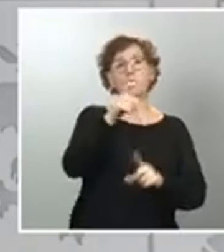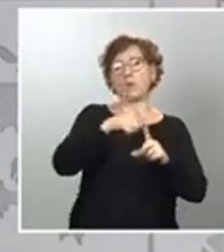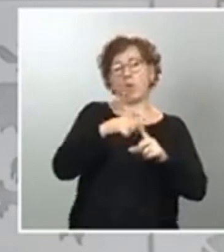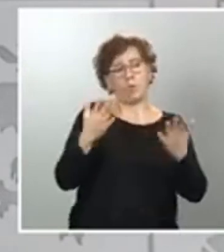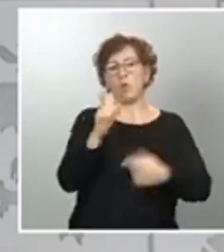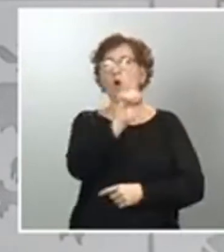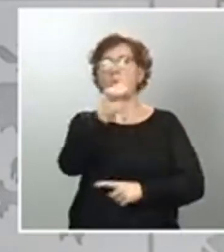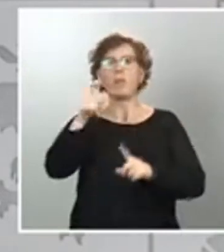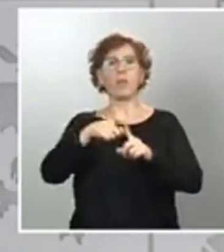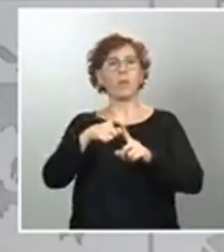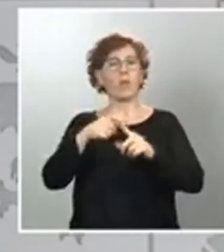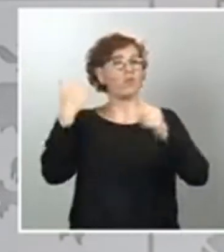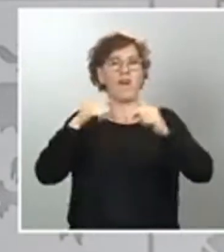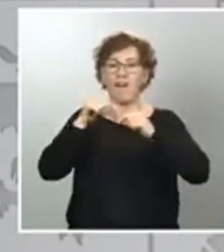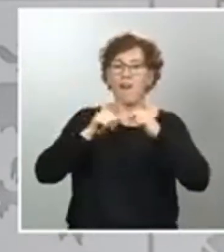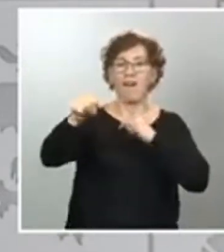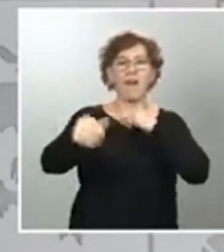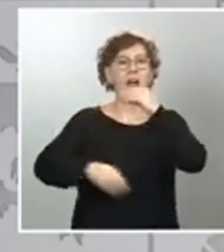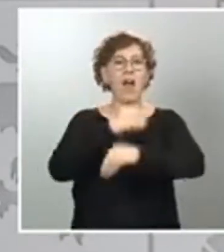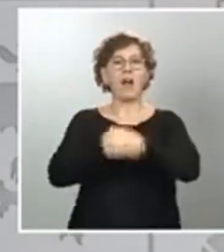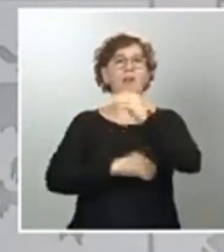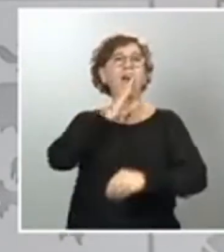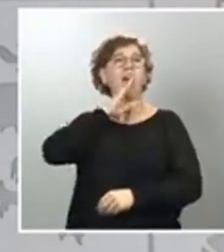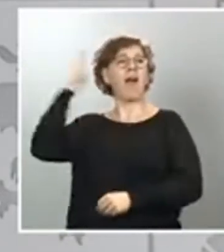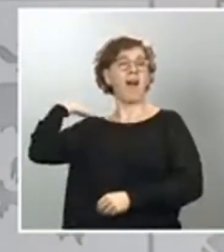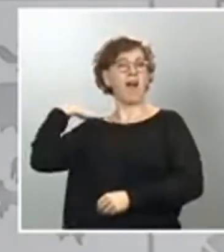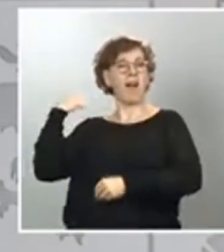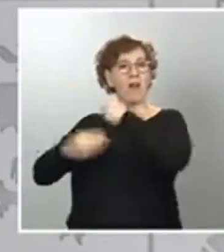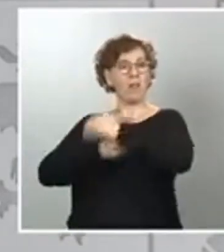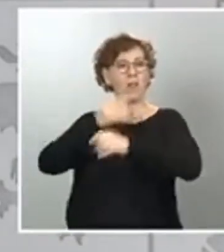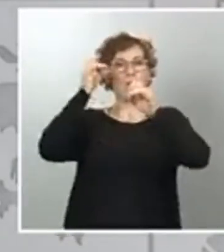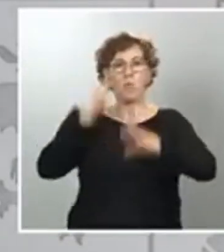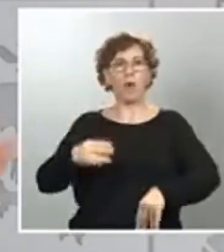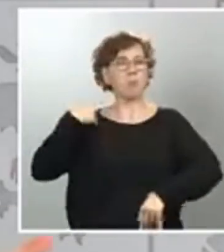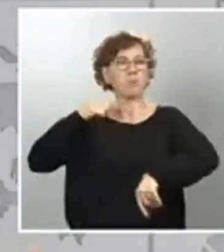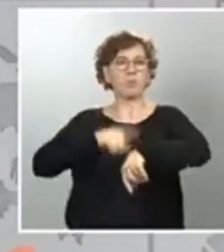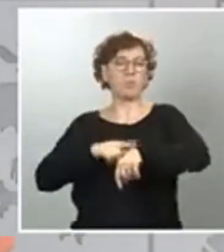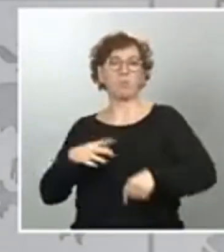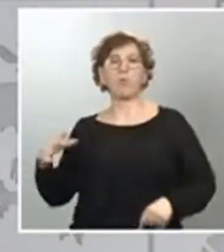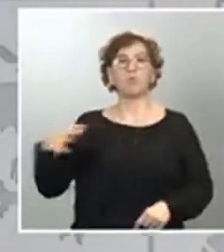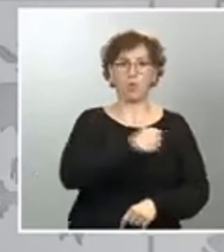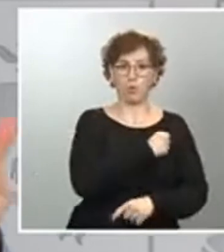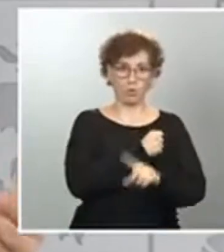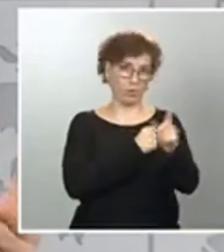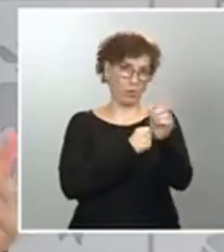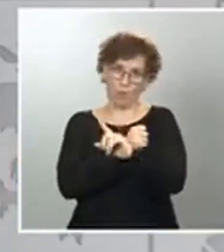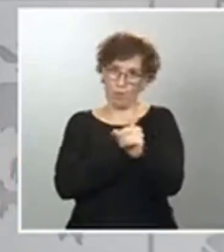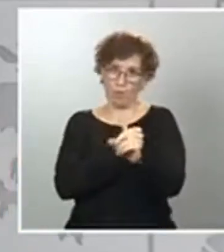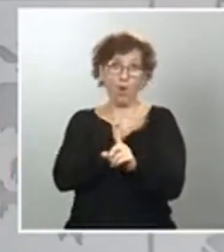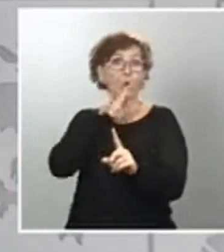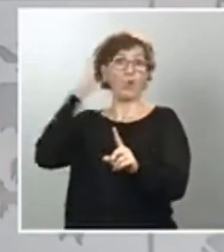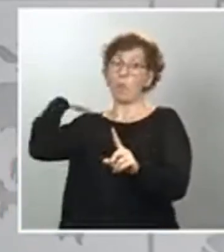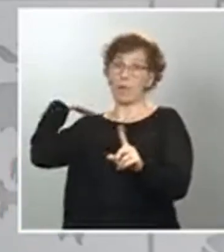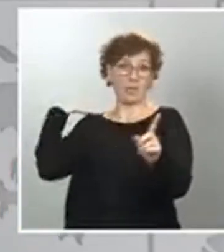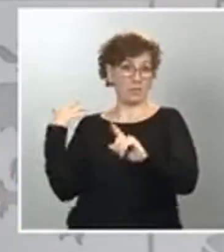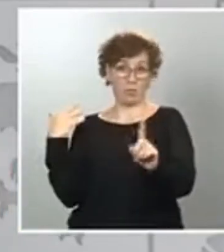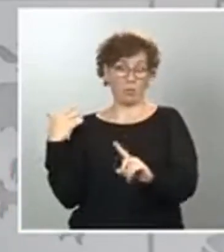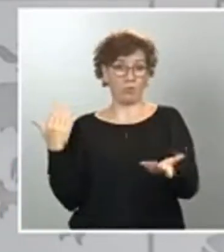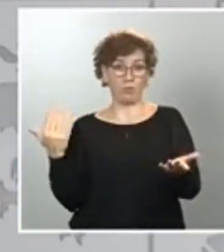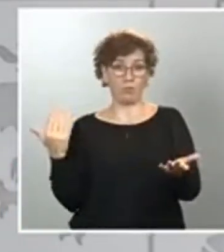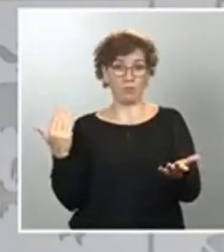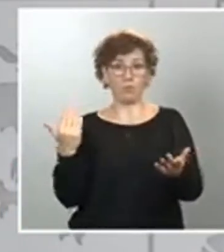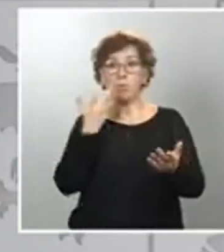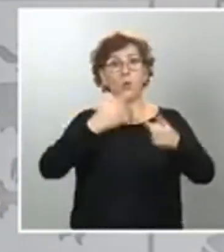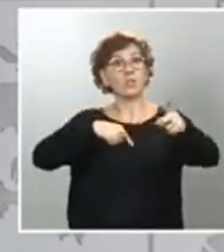hacíamos antes y como lo hacíamos antes de golpe. No, como lo hacíamos antes no. Tendremos que salir, como hemos dicho antes, por ejemplo, cuando utilicemos el transporte